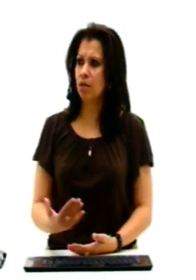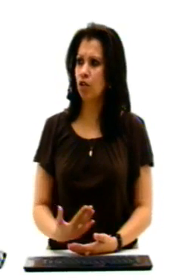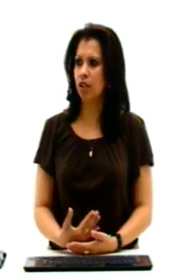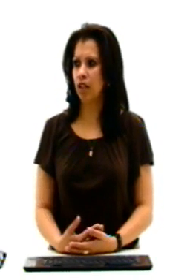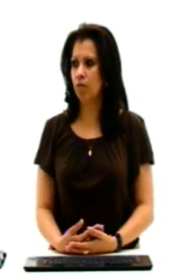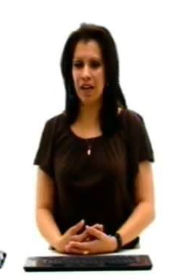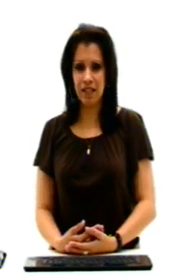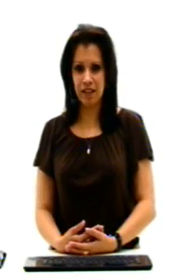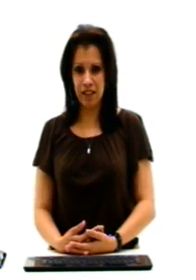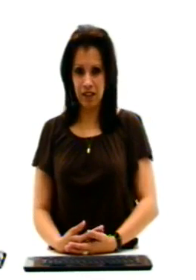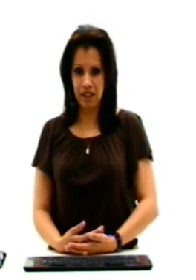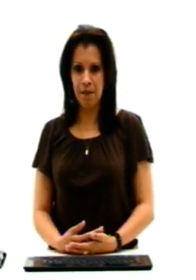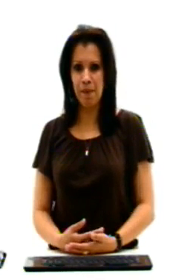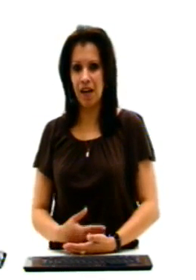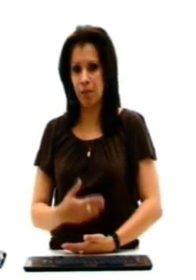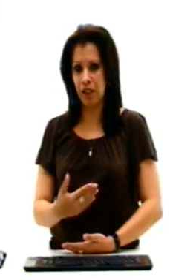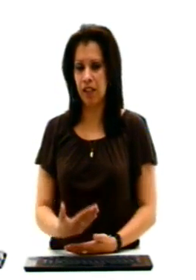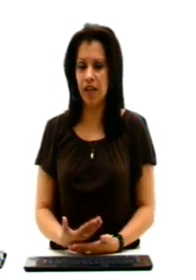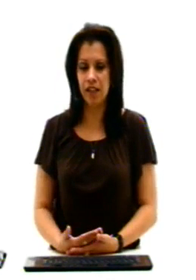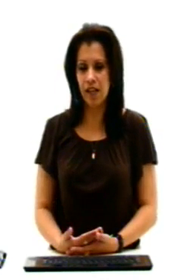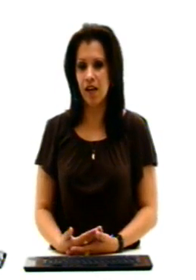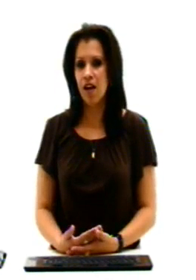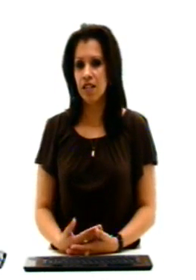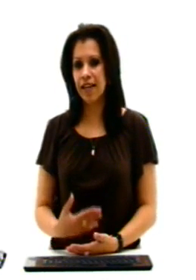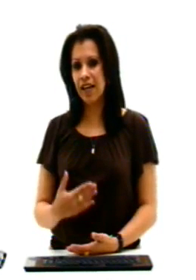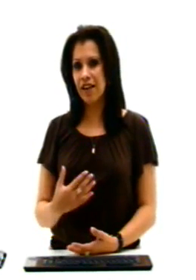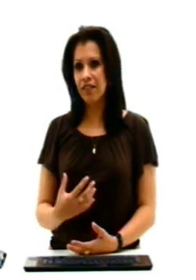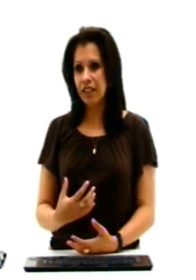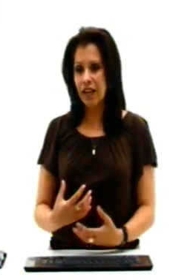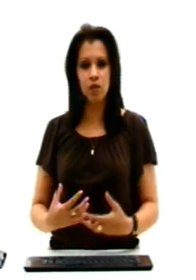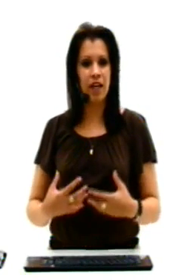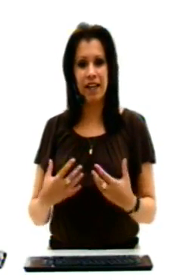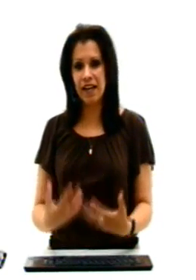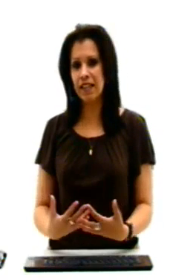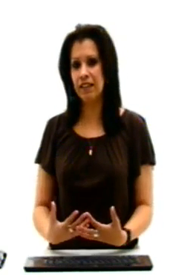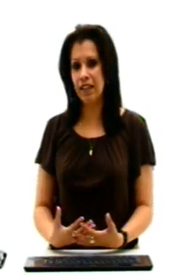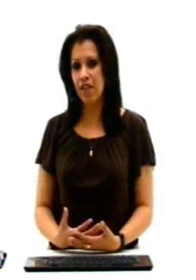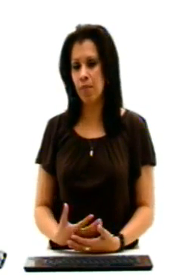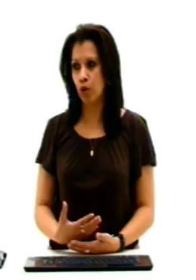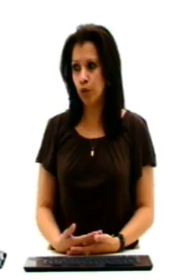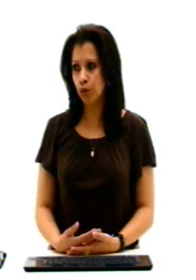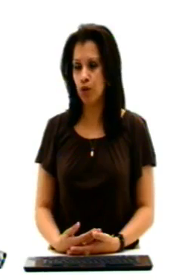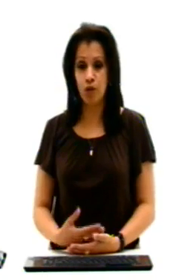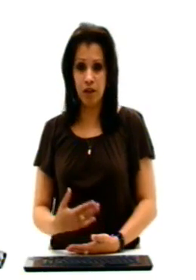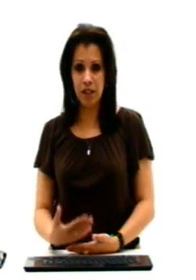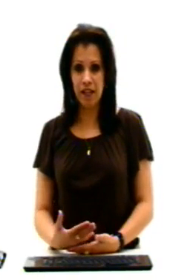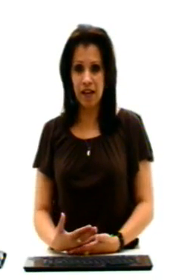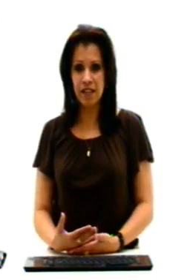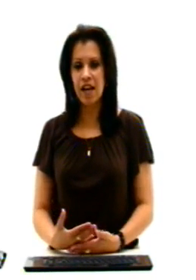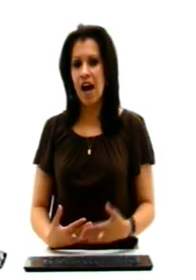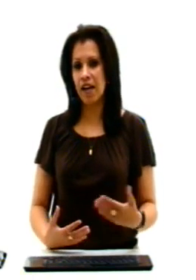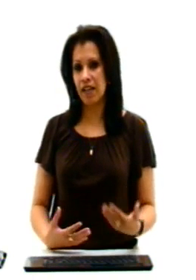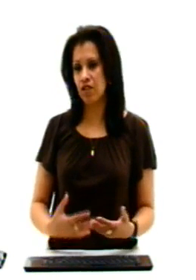estos yacimientos mineros van a ser de trascendencia para la capitanía general ya que le van a brindar una gran cantidad de productos o de